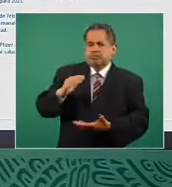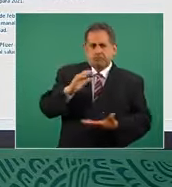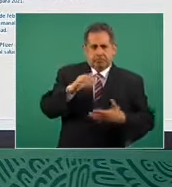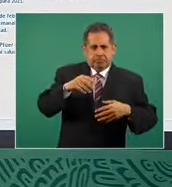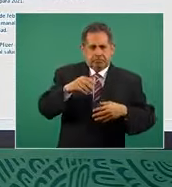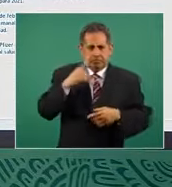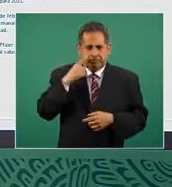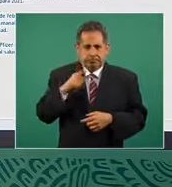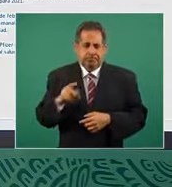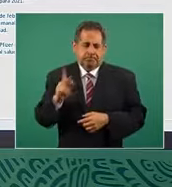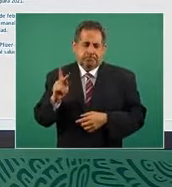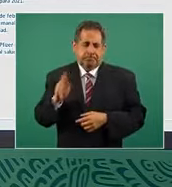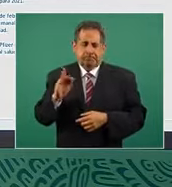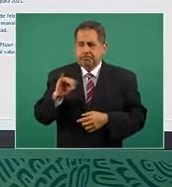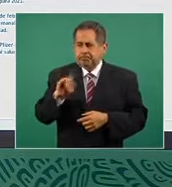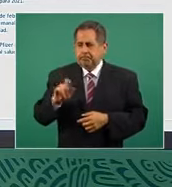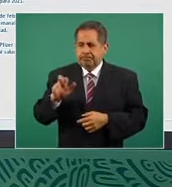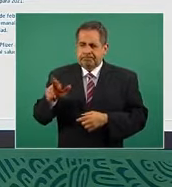Pfizer.